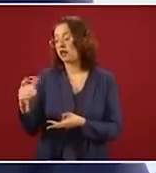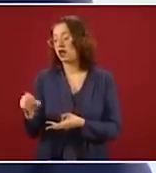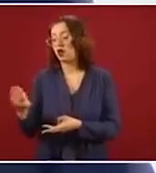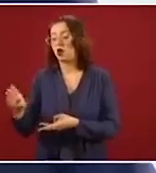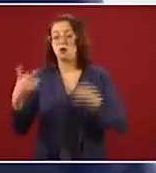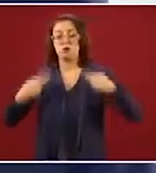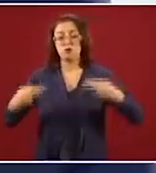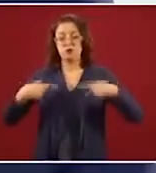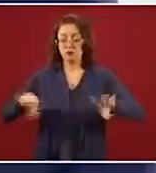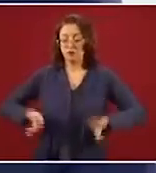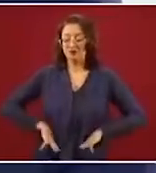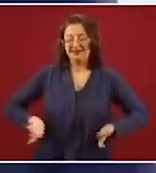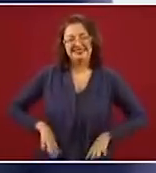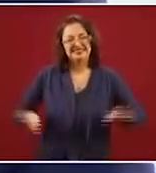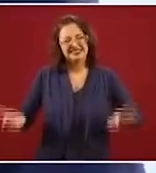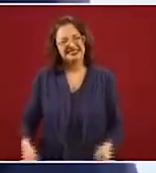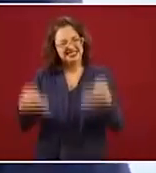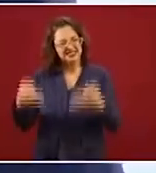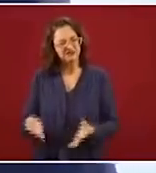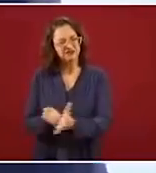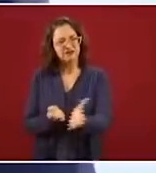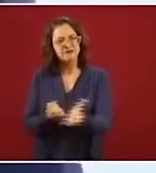que no le busquen, no hay nadie.